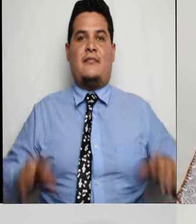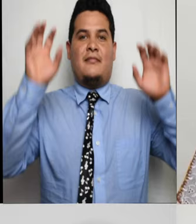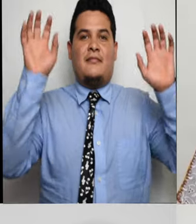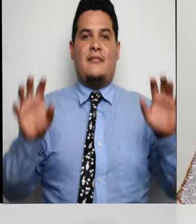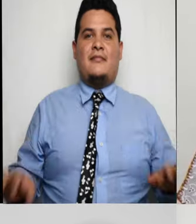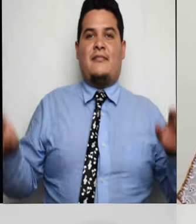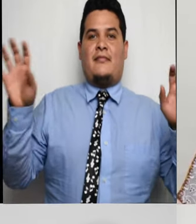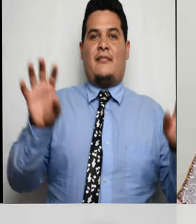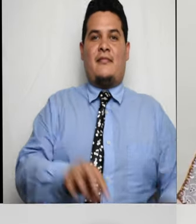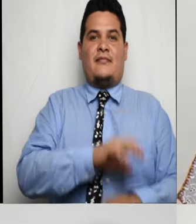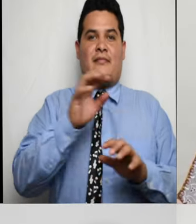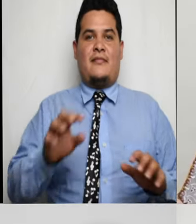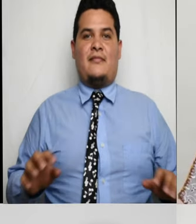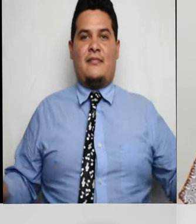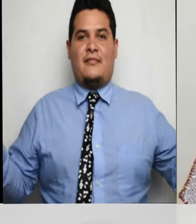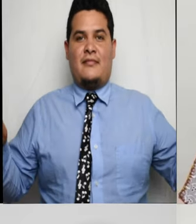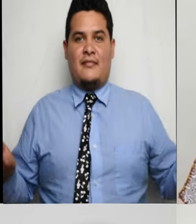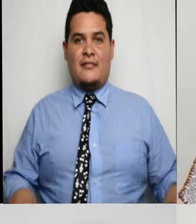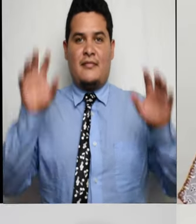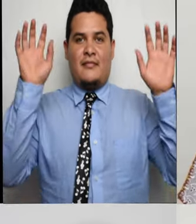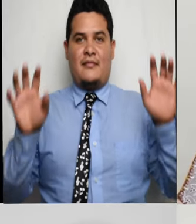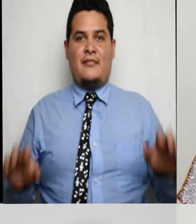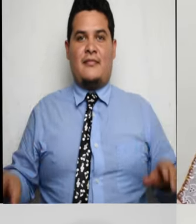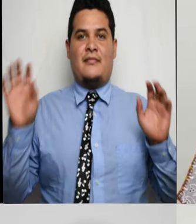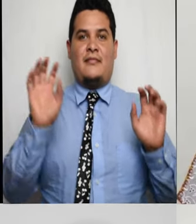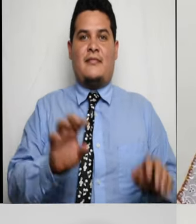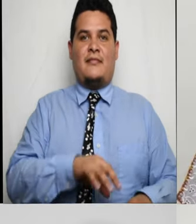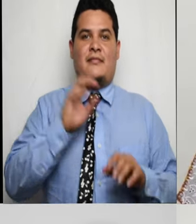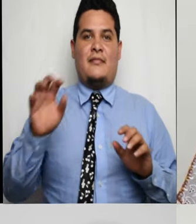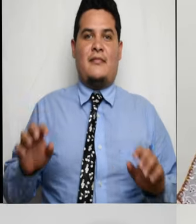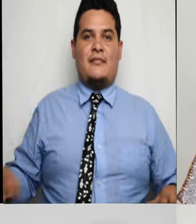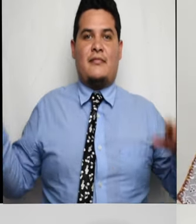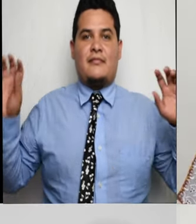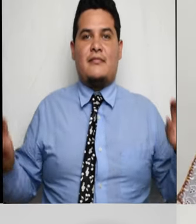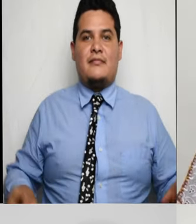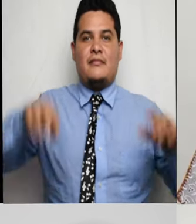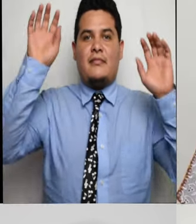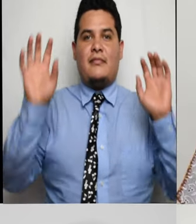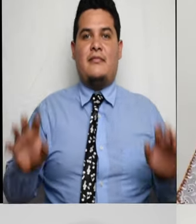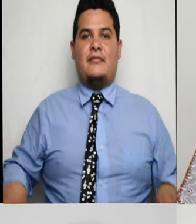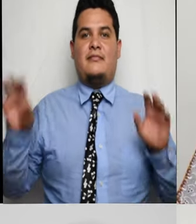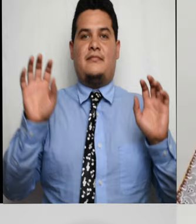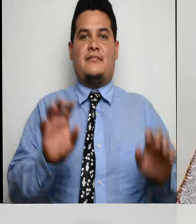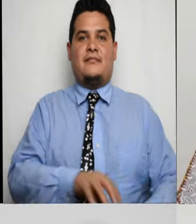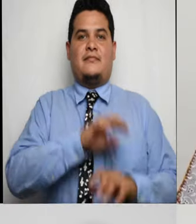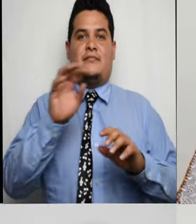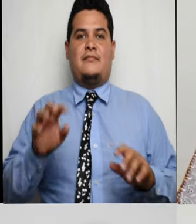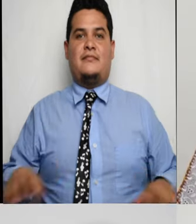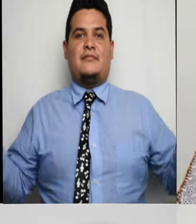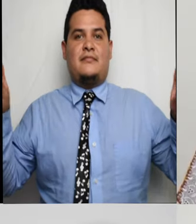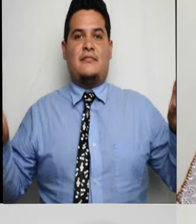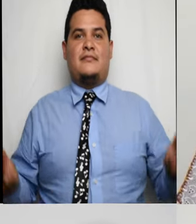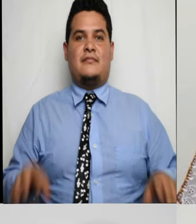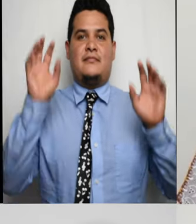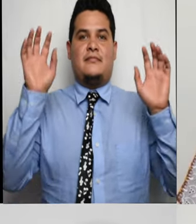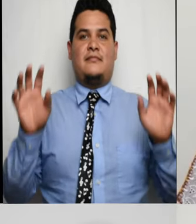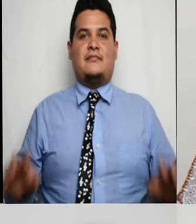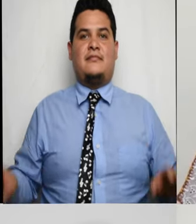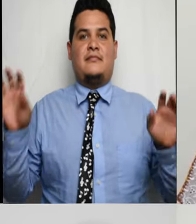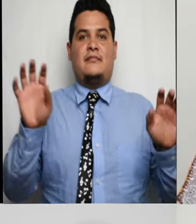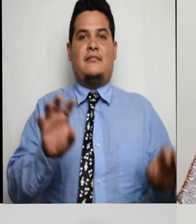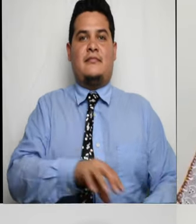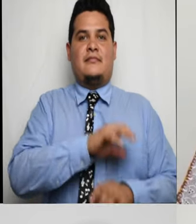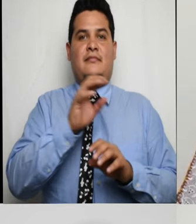ni hay esclavos que laman el yugo, ni tiranos que escupan